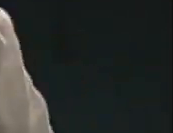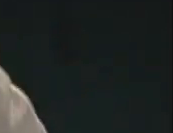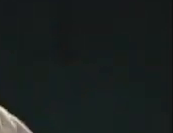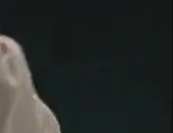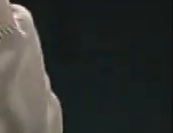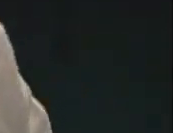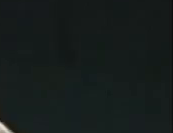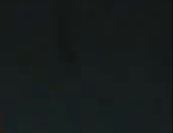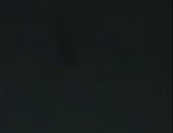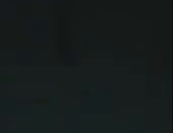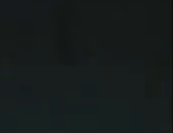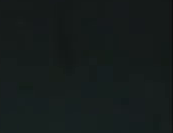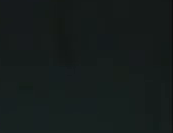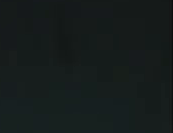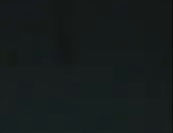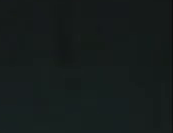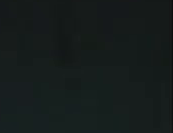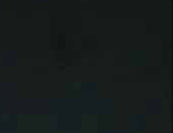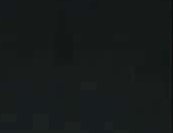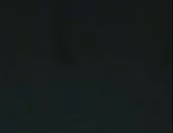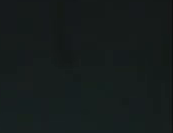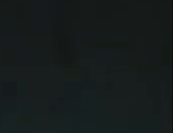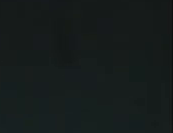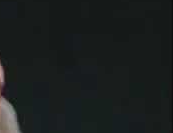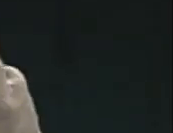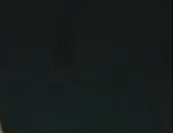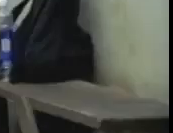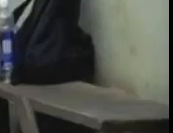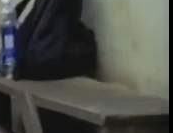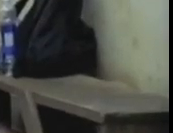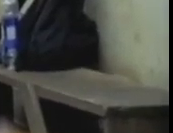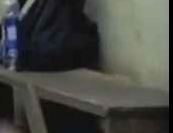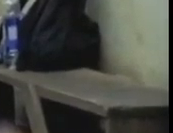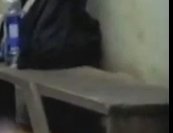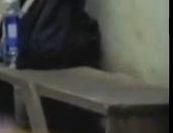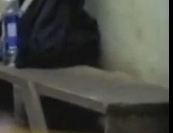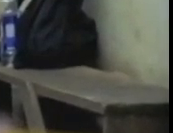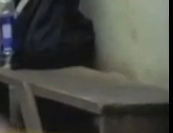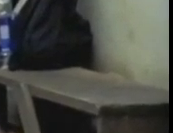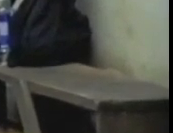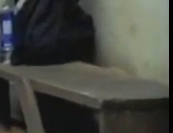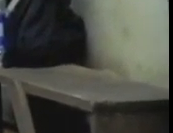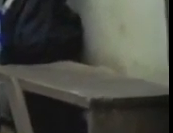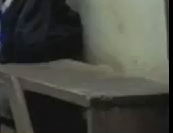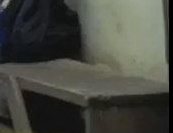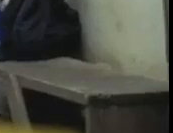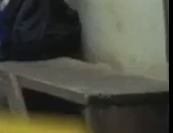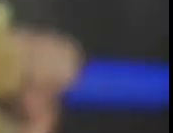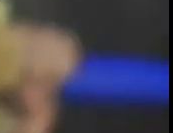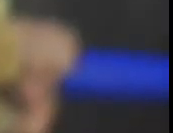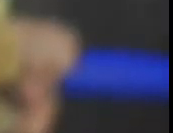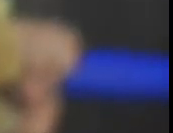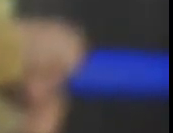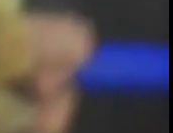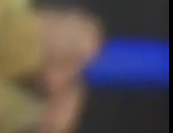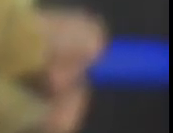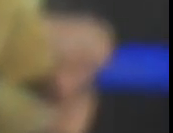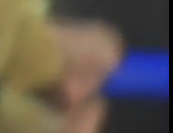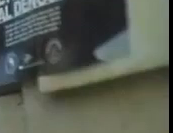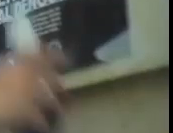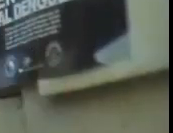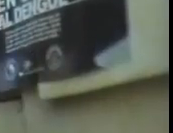y las personas llevaban la casa al hombro, literalmente, llevaban su casa a la espalda. Y bueno, descubrimos que no era una historia de